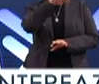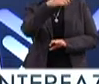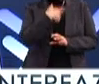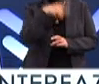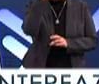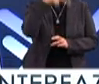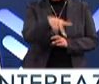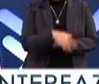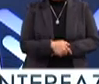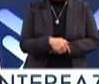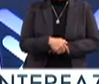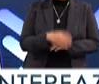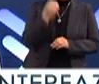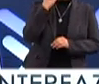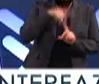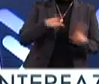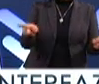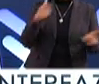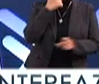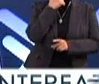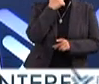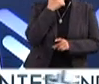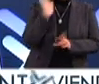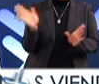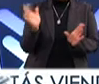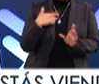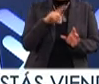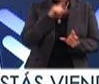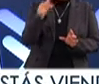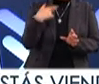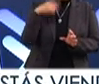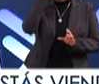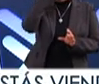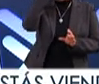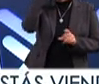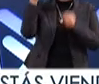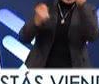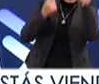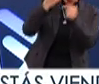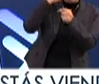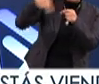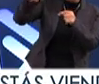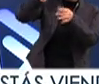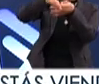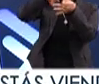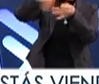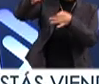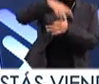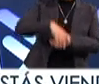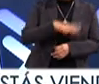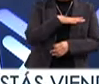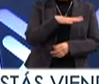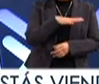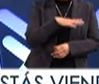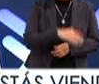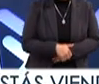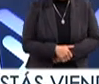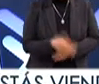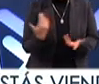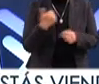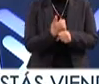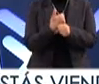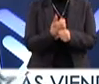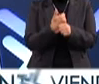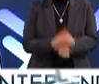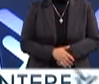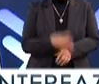extraña siempre que uno está en el viejo continente bueno pues voy a pasar unos tips ahí de tiendas de comida de Chica también tuviste ahí esas dolencias pero